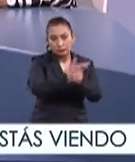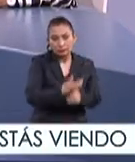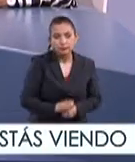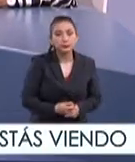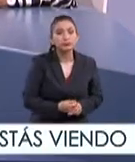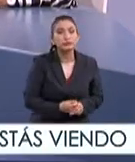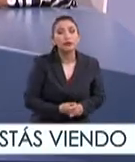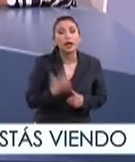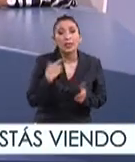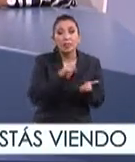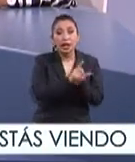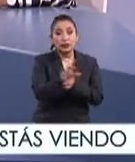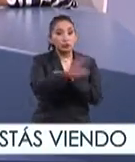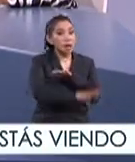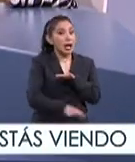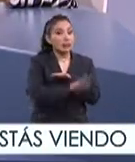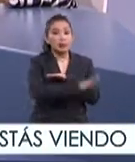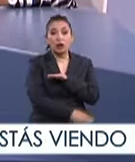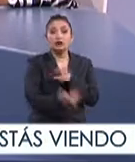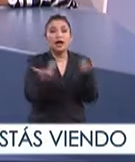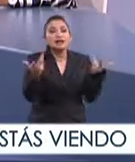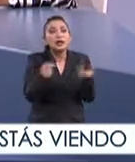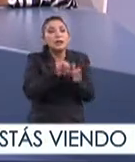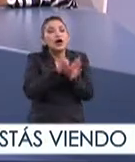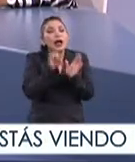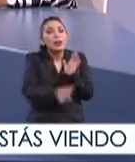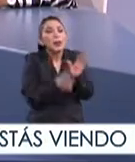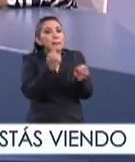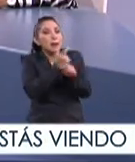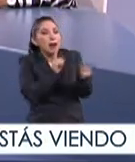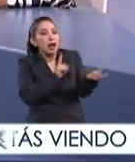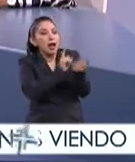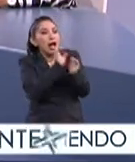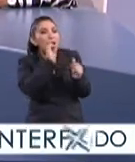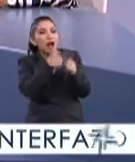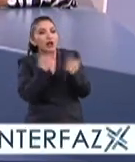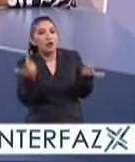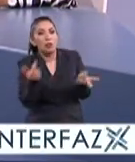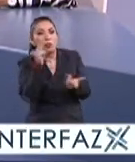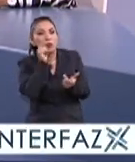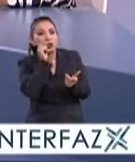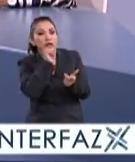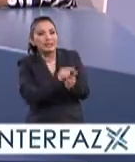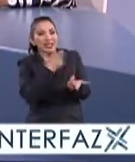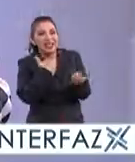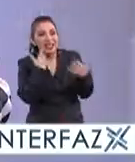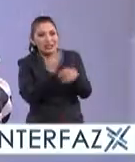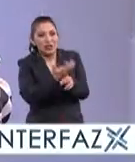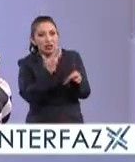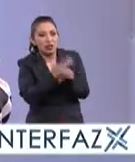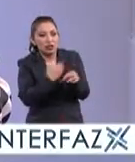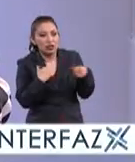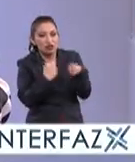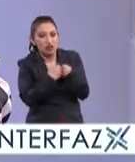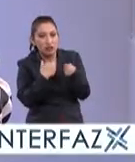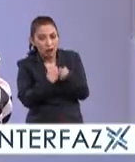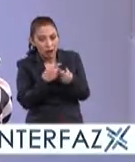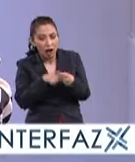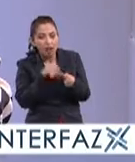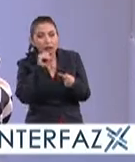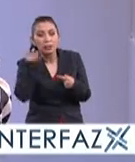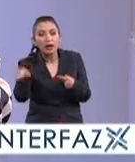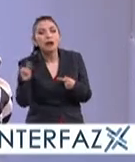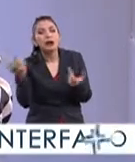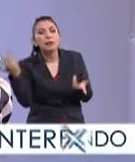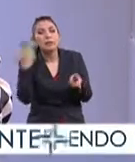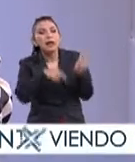Unidos. Derechos básicos, qué hacer cuando tengan el primer encuentro con algún oficial de CBP, que es la patrulla fronteriza, qué hacer para aquellos